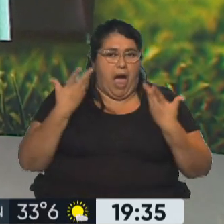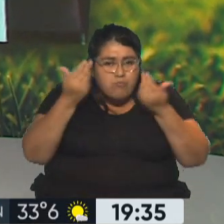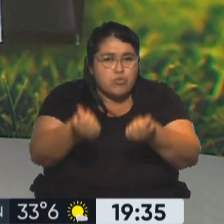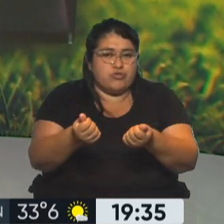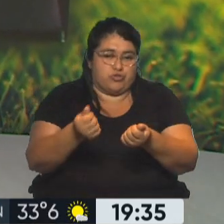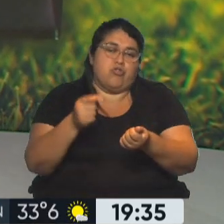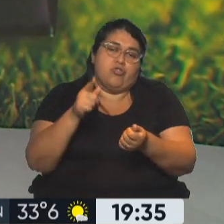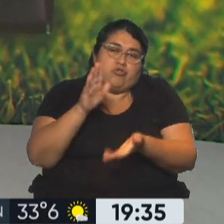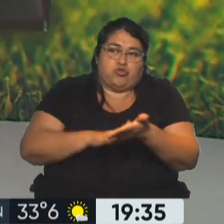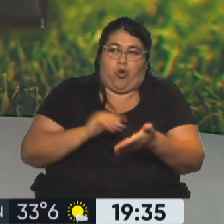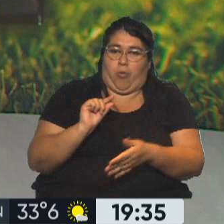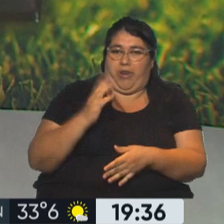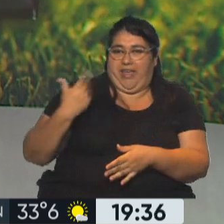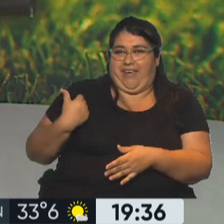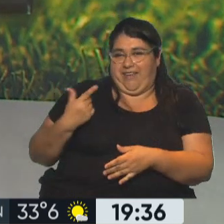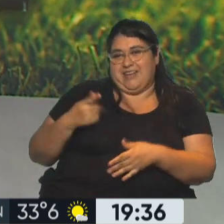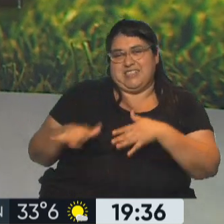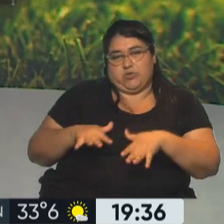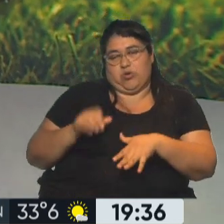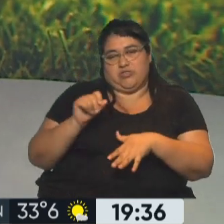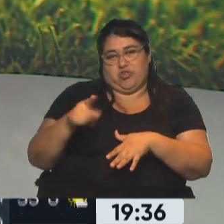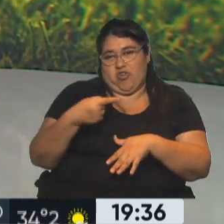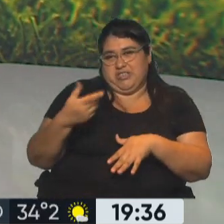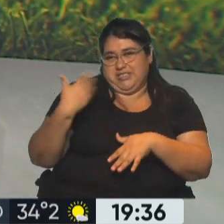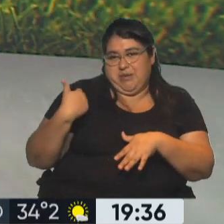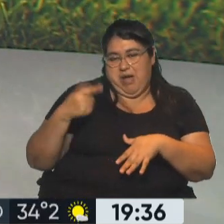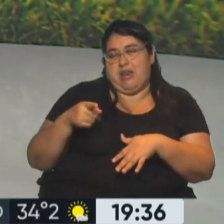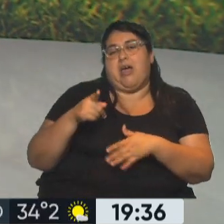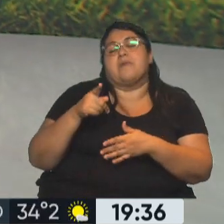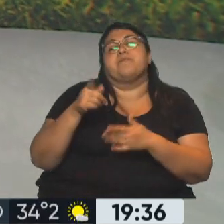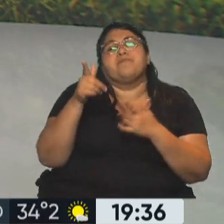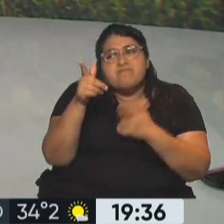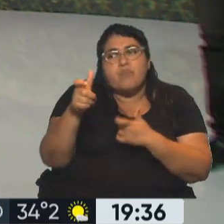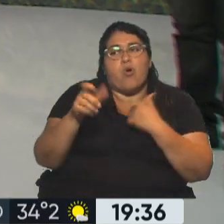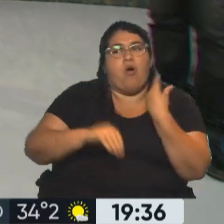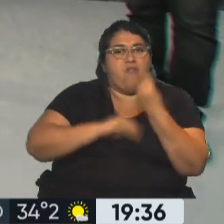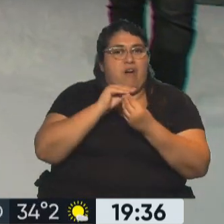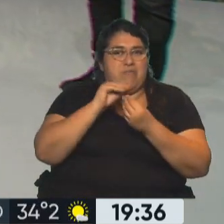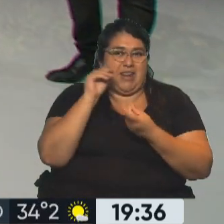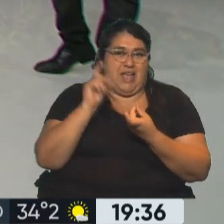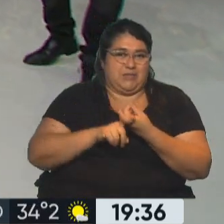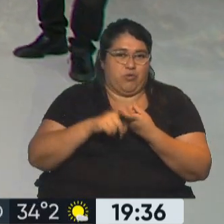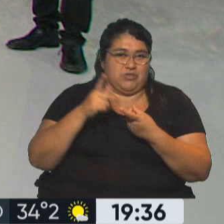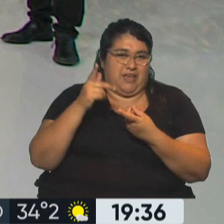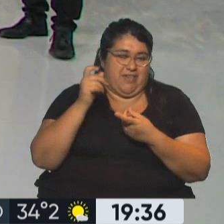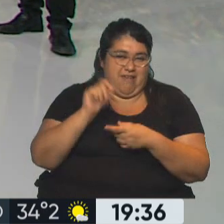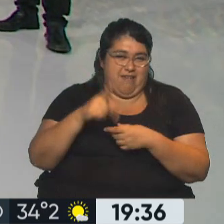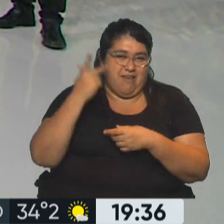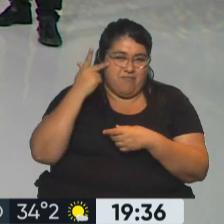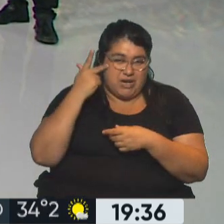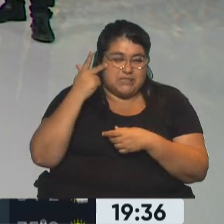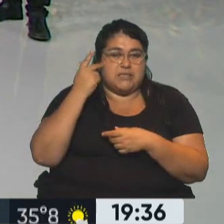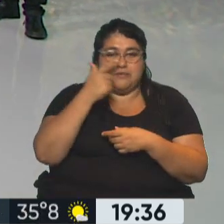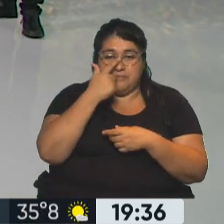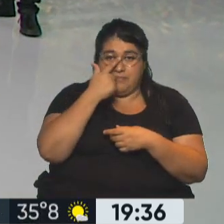referencia, obviamente, a todo lo que sucedió en la semana con el atentado del supermercado de la familia de la mujer